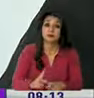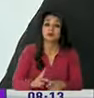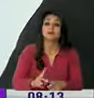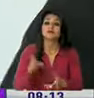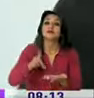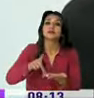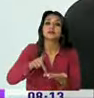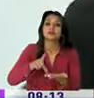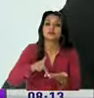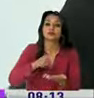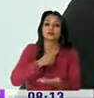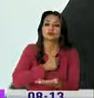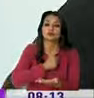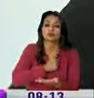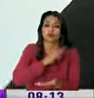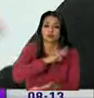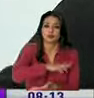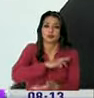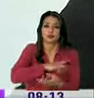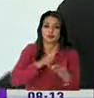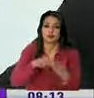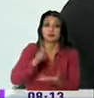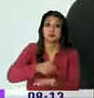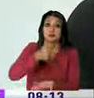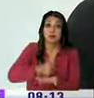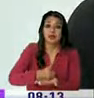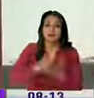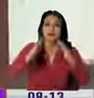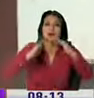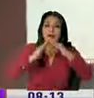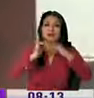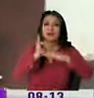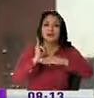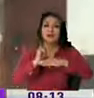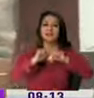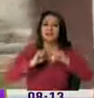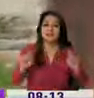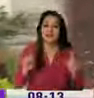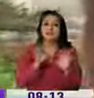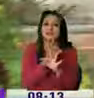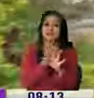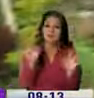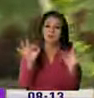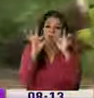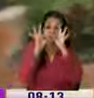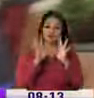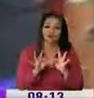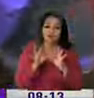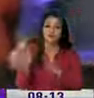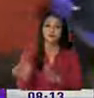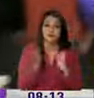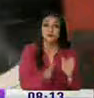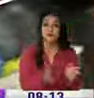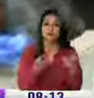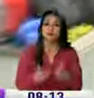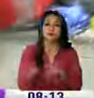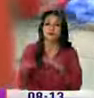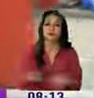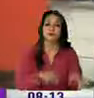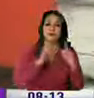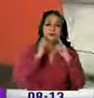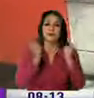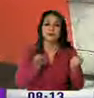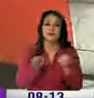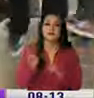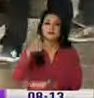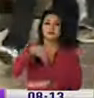Patrimonio, trabajos de adecuación de plazas, conventos, iglesias. Además se recordó que se está realizando los operativos de control en el centro